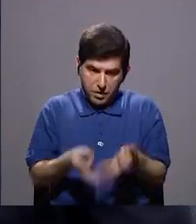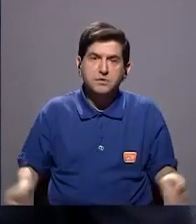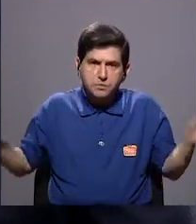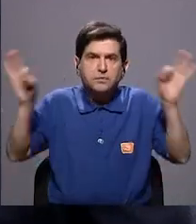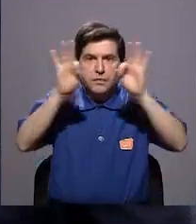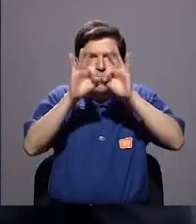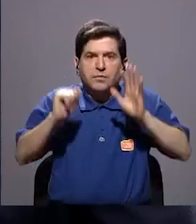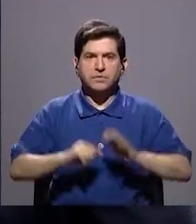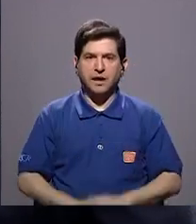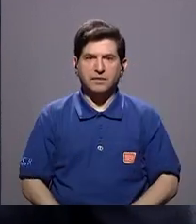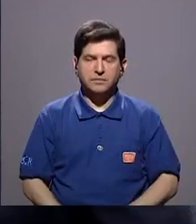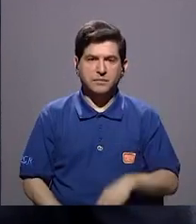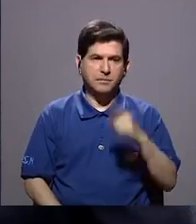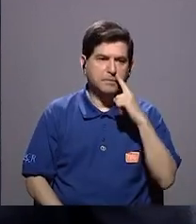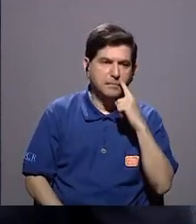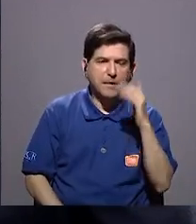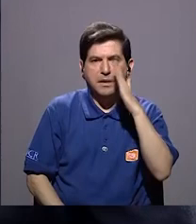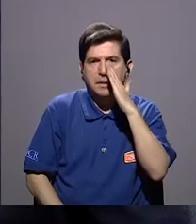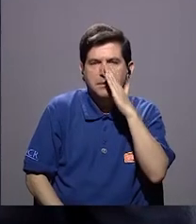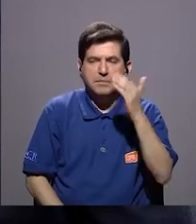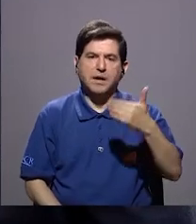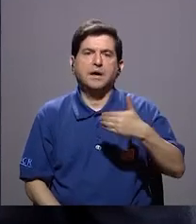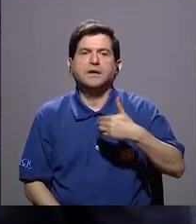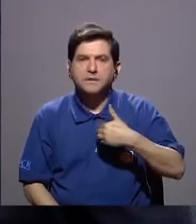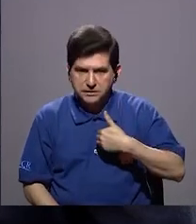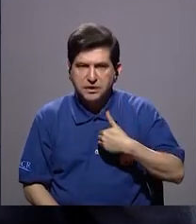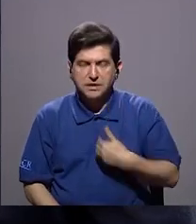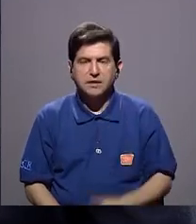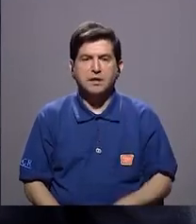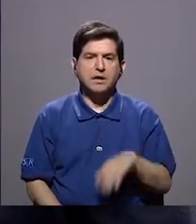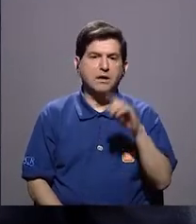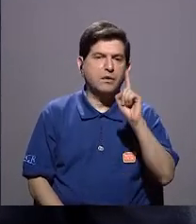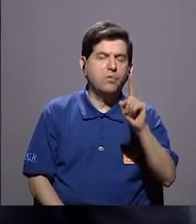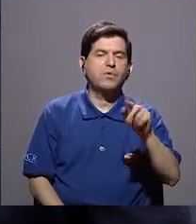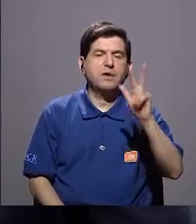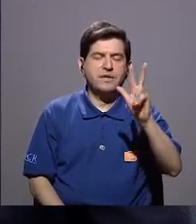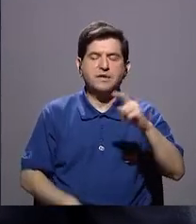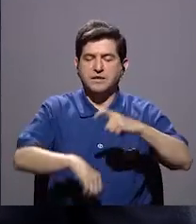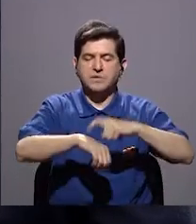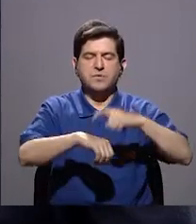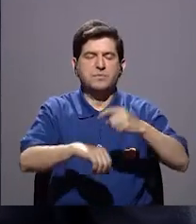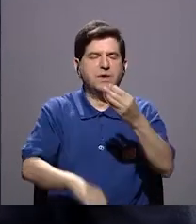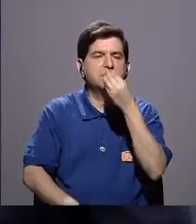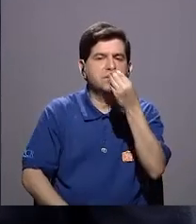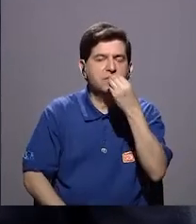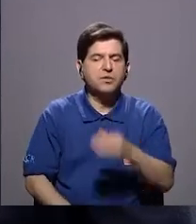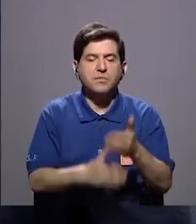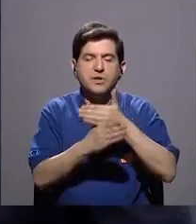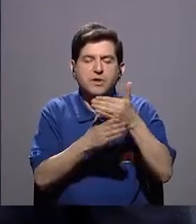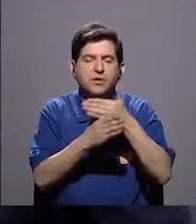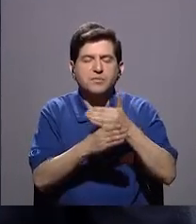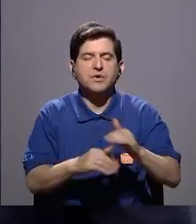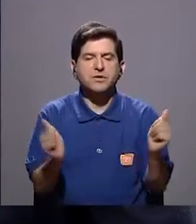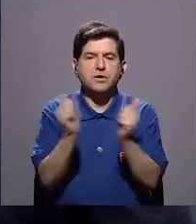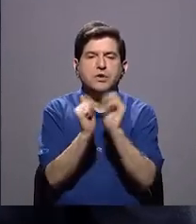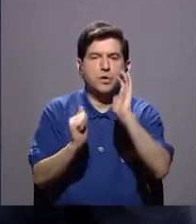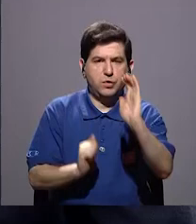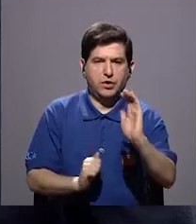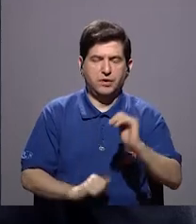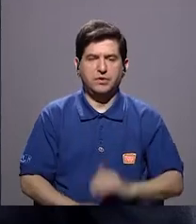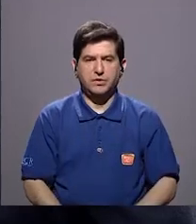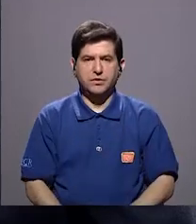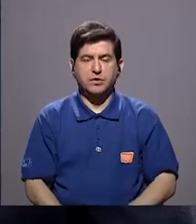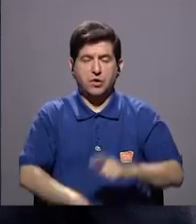de la importancia. Que papá y mamá tengan por lo menos una de las tres comidas al día en la que compartan con el menor.